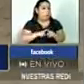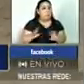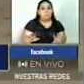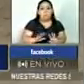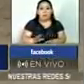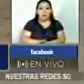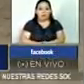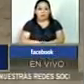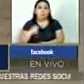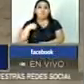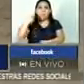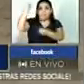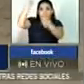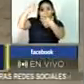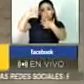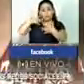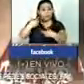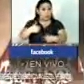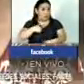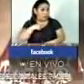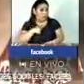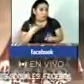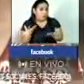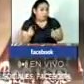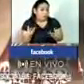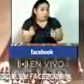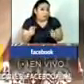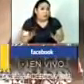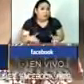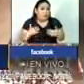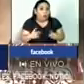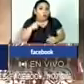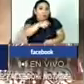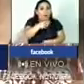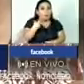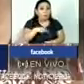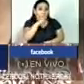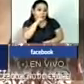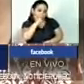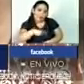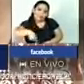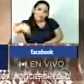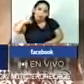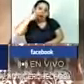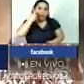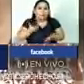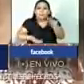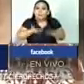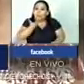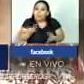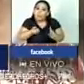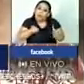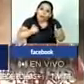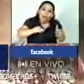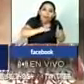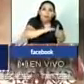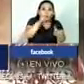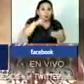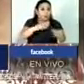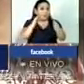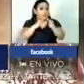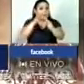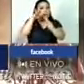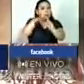vano. Es una bendición, pero a la vez me da miedo. A mí me da miedo la salida de él a las calles, que lo vaya a golpear un carro. Más hoy que estamos en